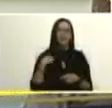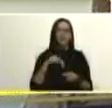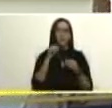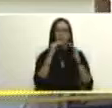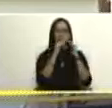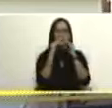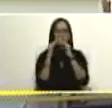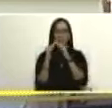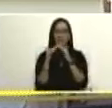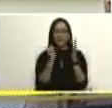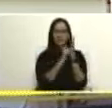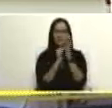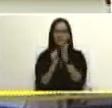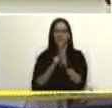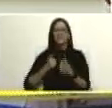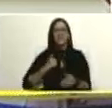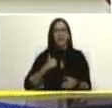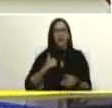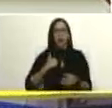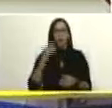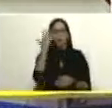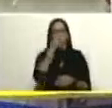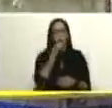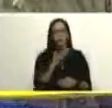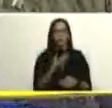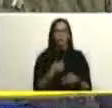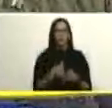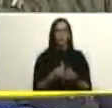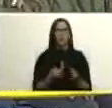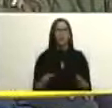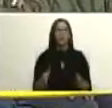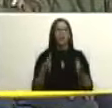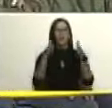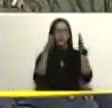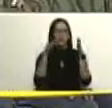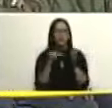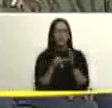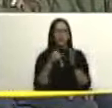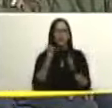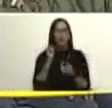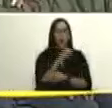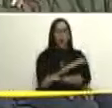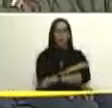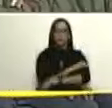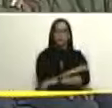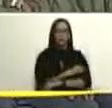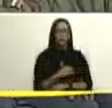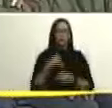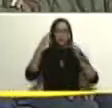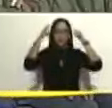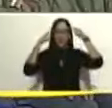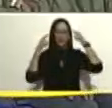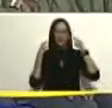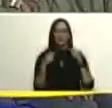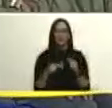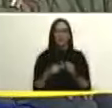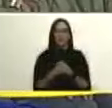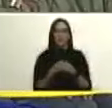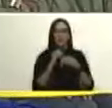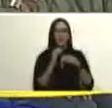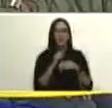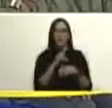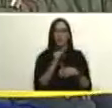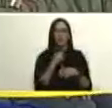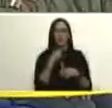casa en Chacao, presidente, hermoso. Un edificio donde había opositores, chavistas, niní, y todos